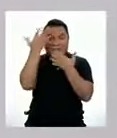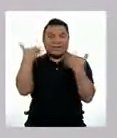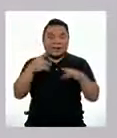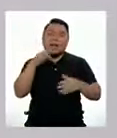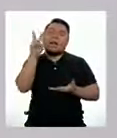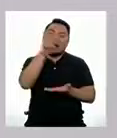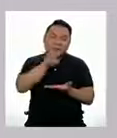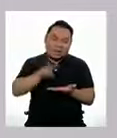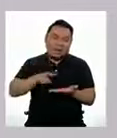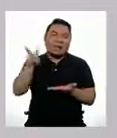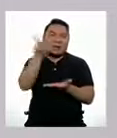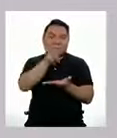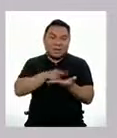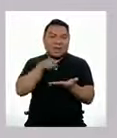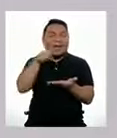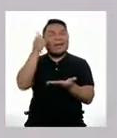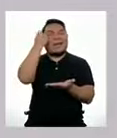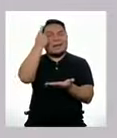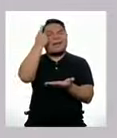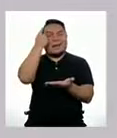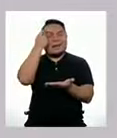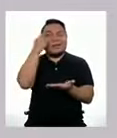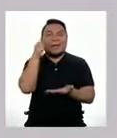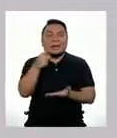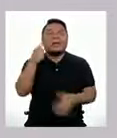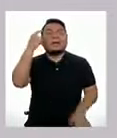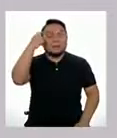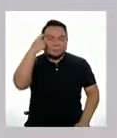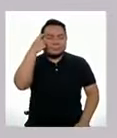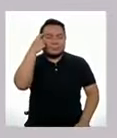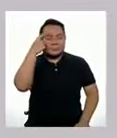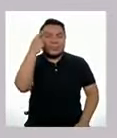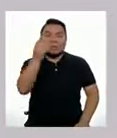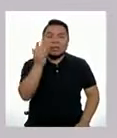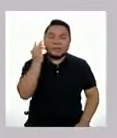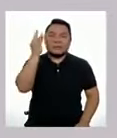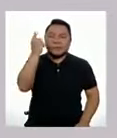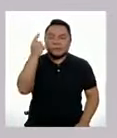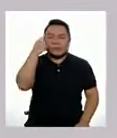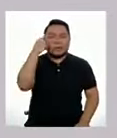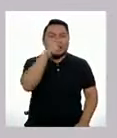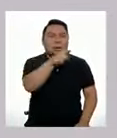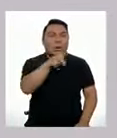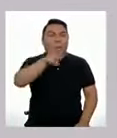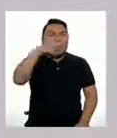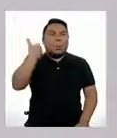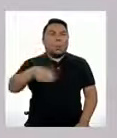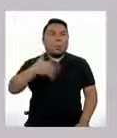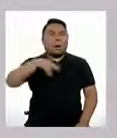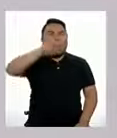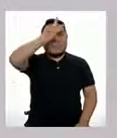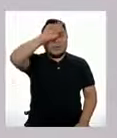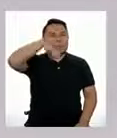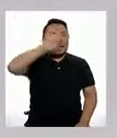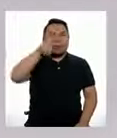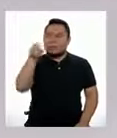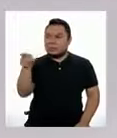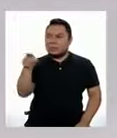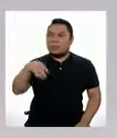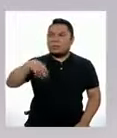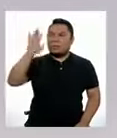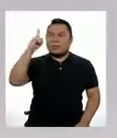hemos leído y analizado en esta ocasión nos permiten pensar y reflexionar en qué hacer para mejorar nuestro